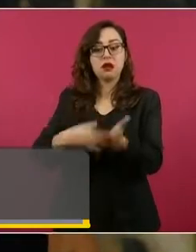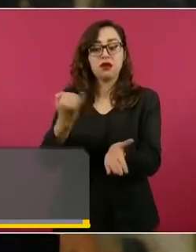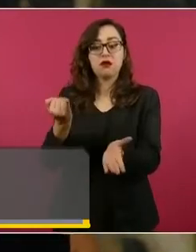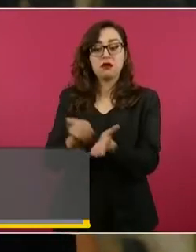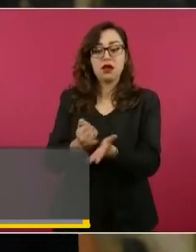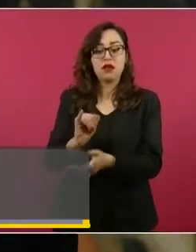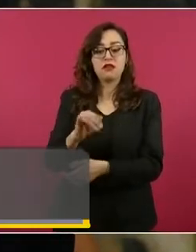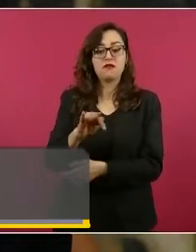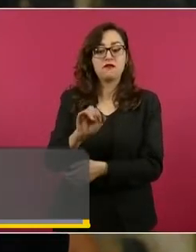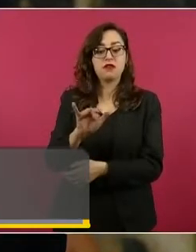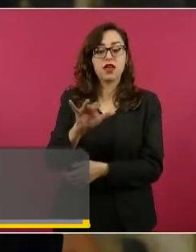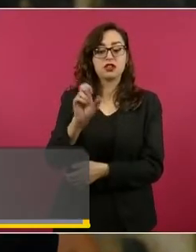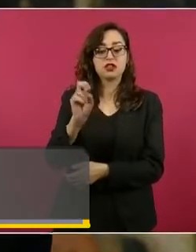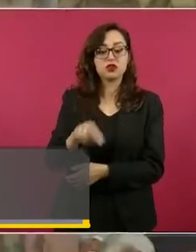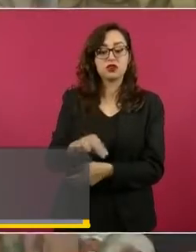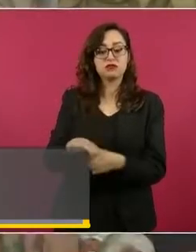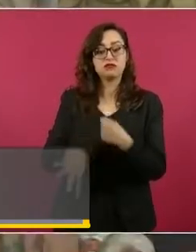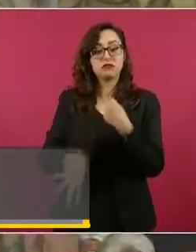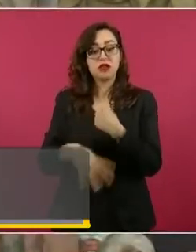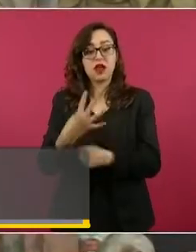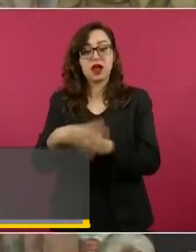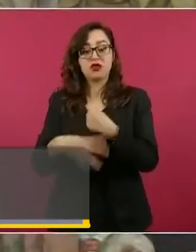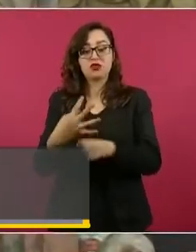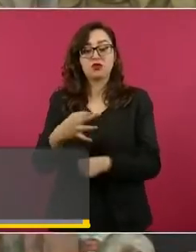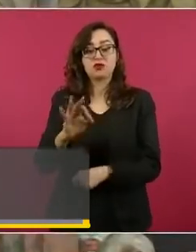salario real promedio de